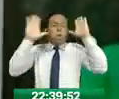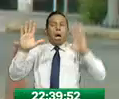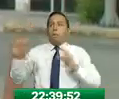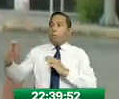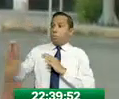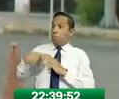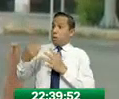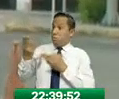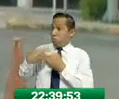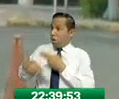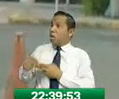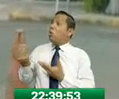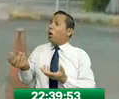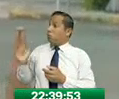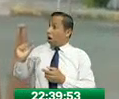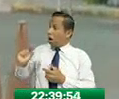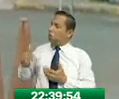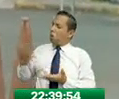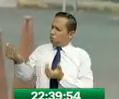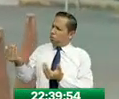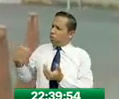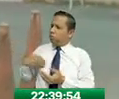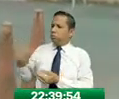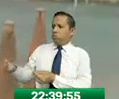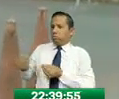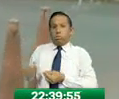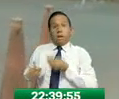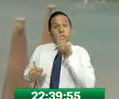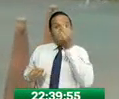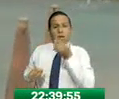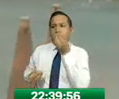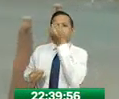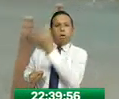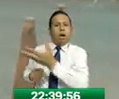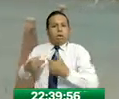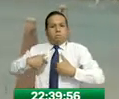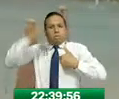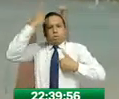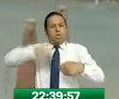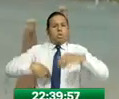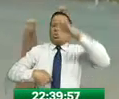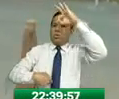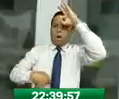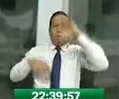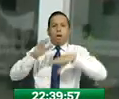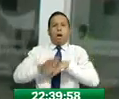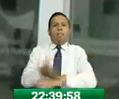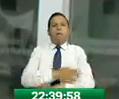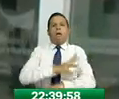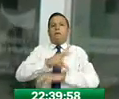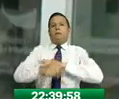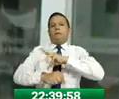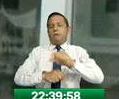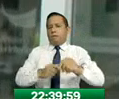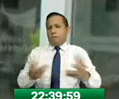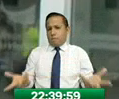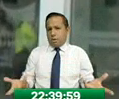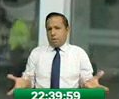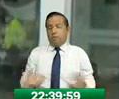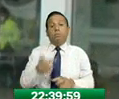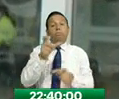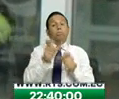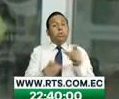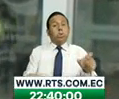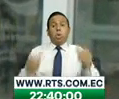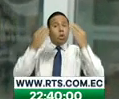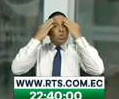robada. La secuencia investigativa para llegar a los verdaderos responsables del robo continúa, pues los compradores serían de buena